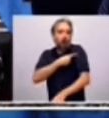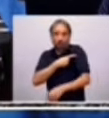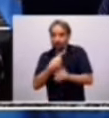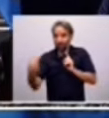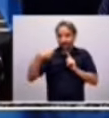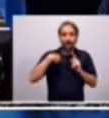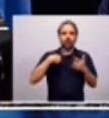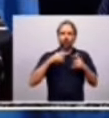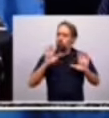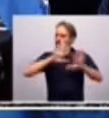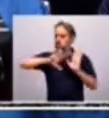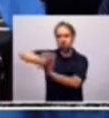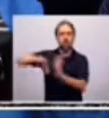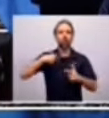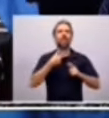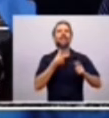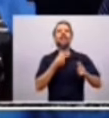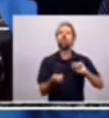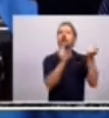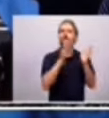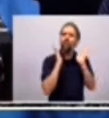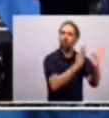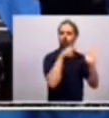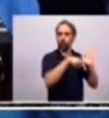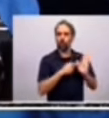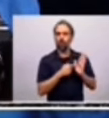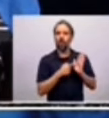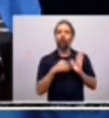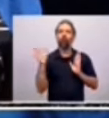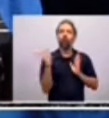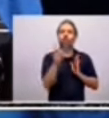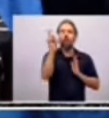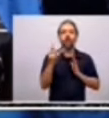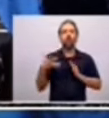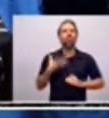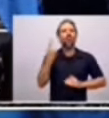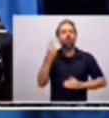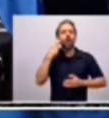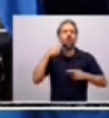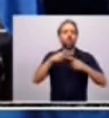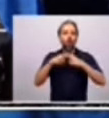adquisitivo. Claro. La más importante de todo, 76.000 millones de dólares del ANSES. Exactamente.